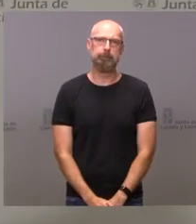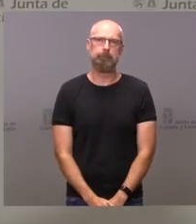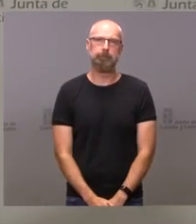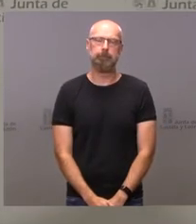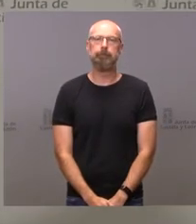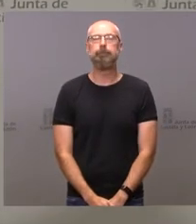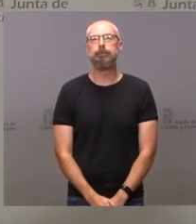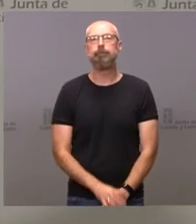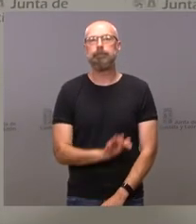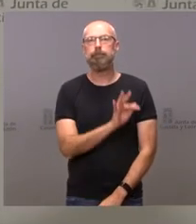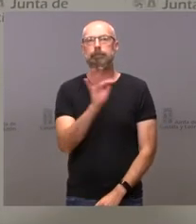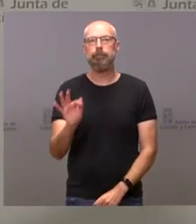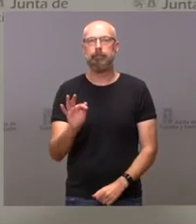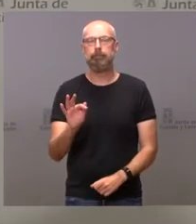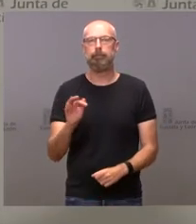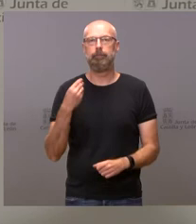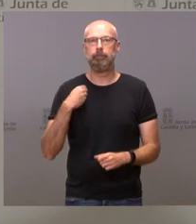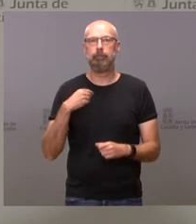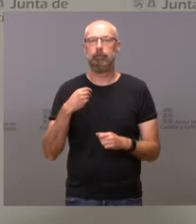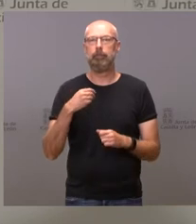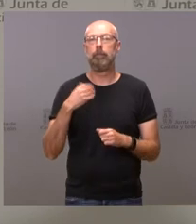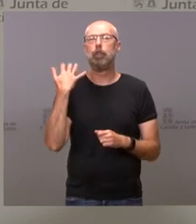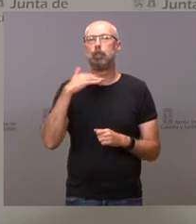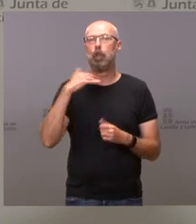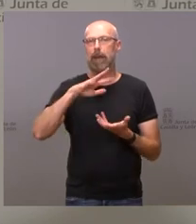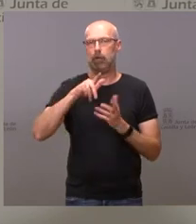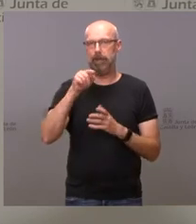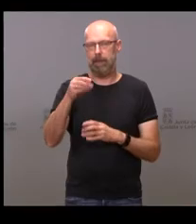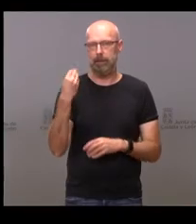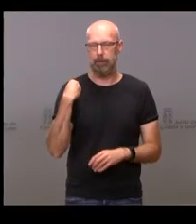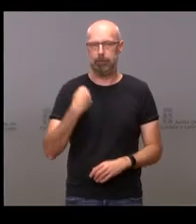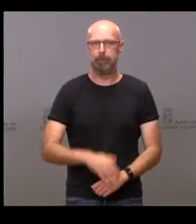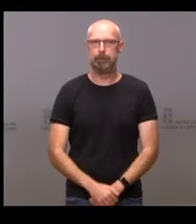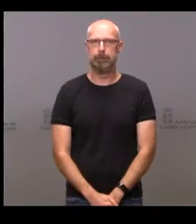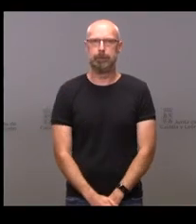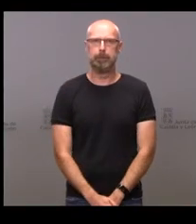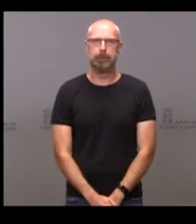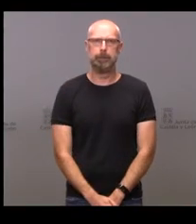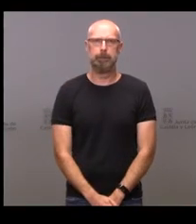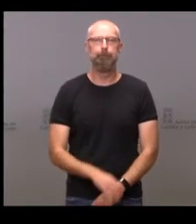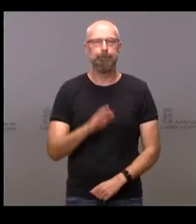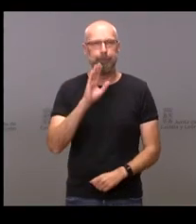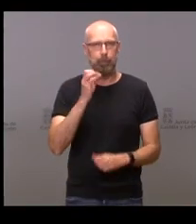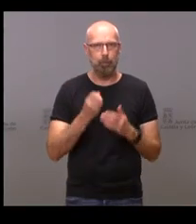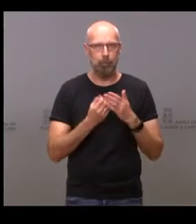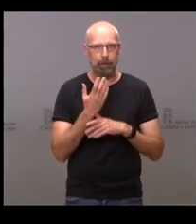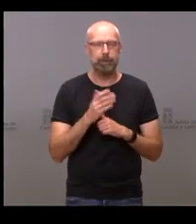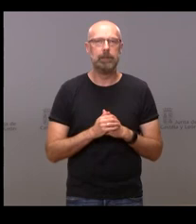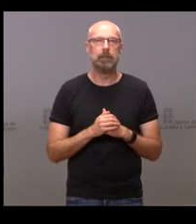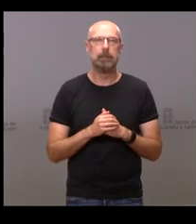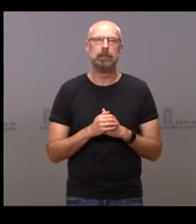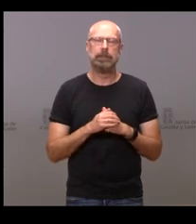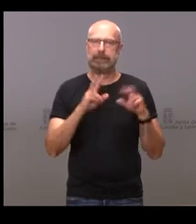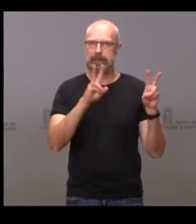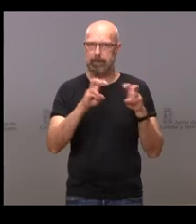Continuamos ahora con Sergio García de Soria Noticias. Adelante, Sergio. Hola, muy buenas. Yo tenía dos